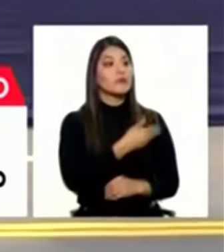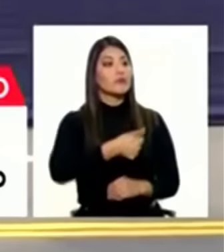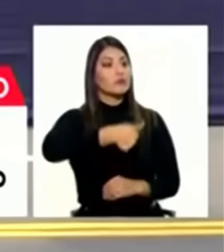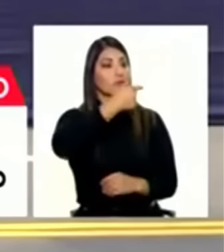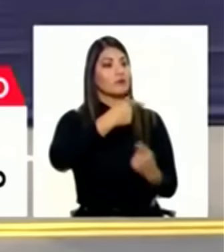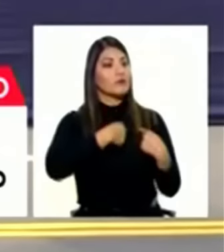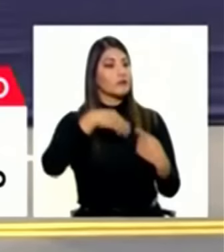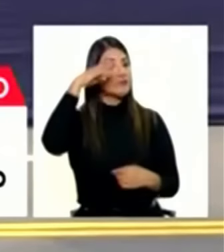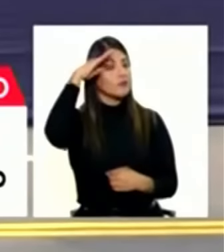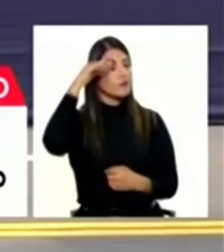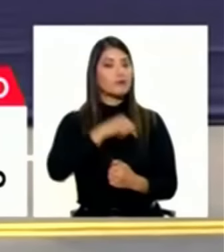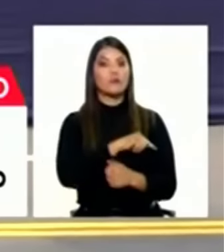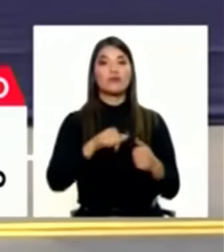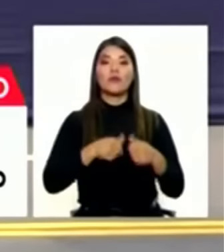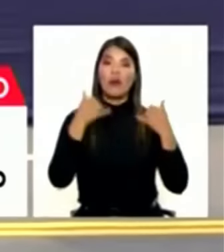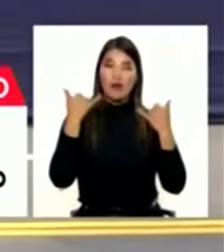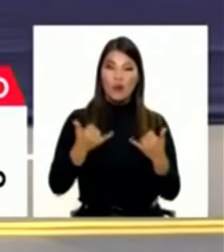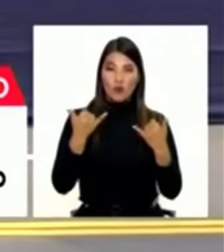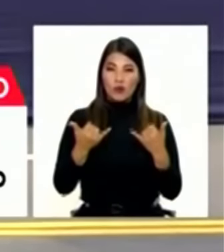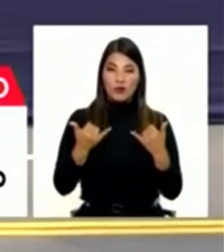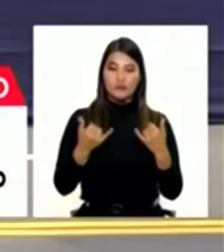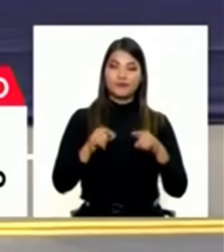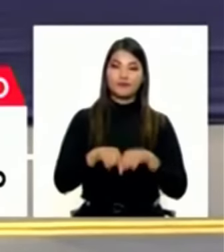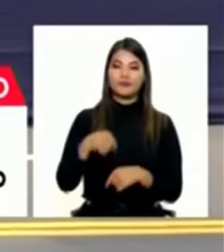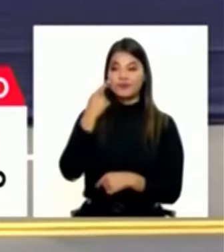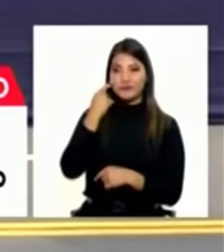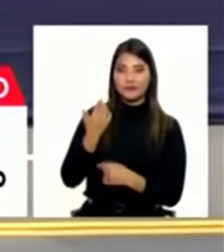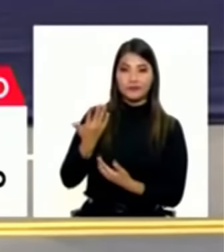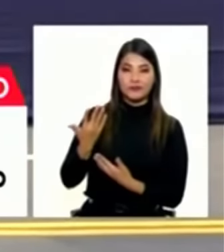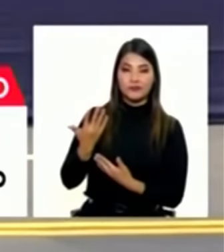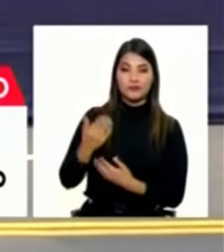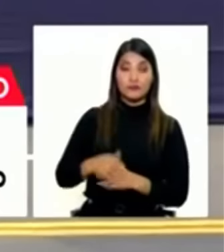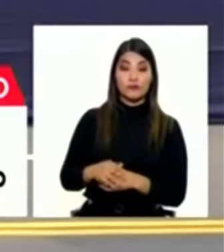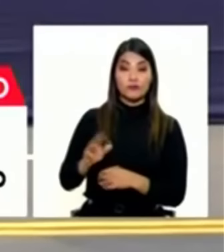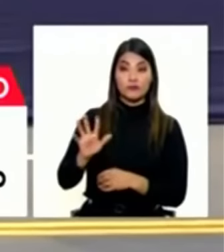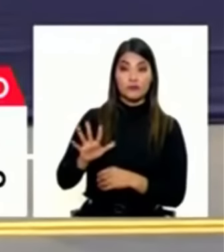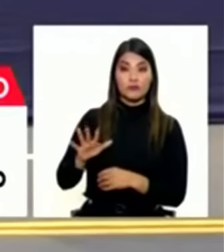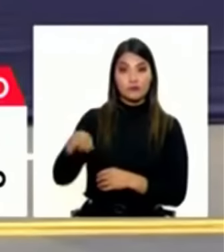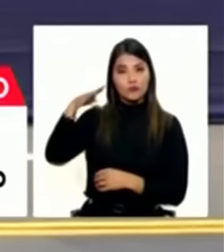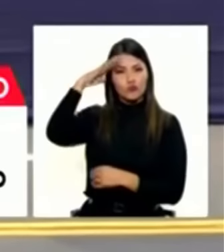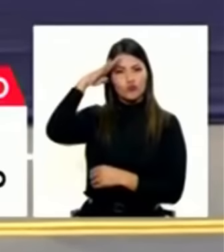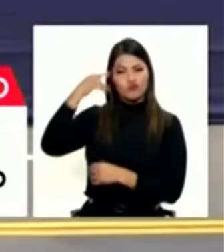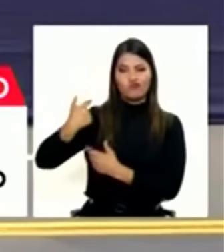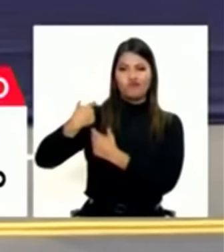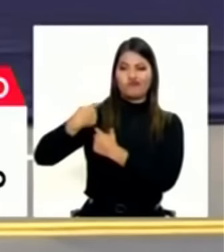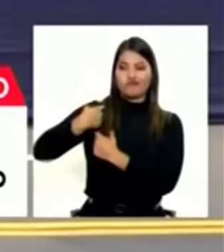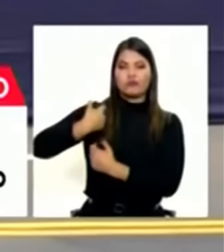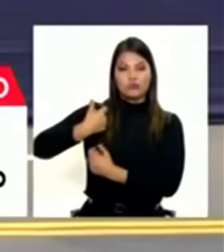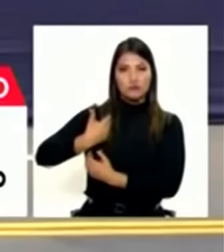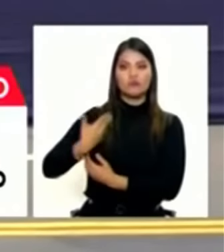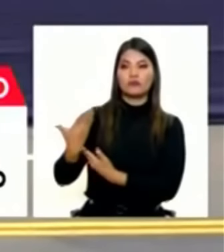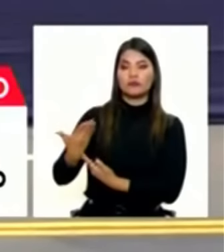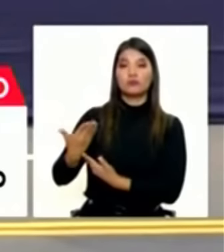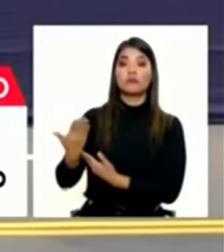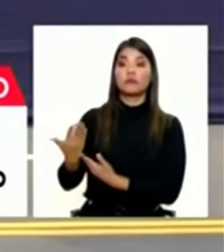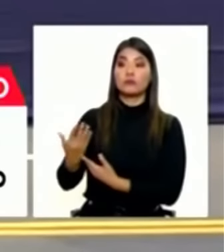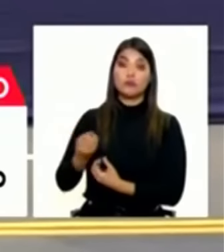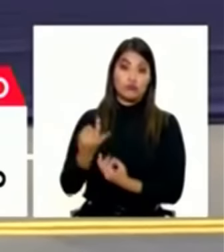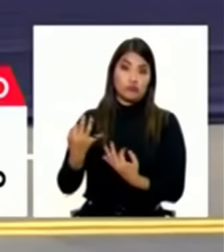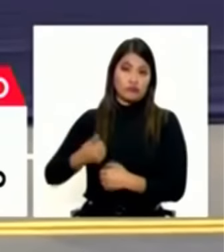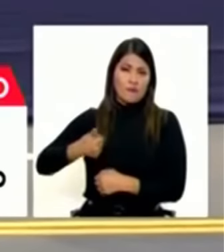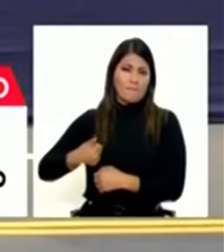general, teniente general. En estos momentos, Mario Raúl Contreras, comandantes generales y